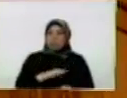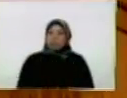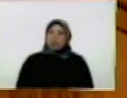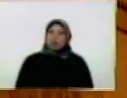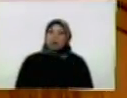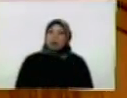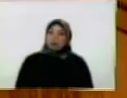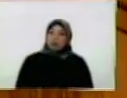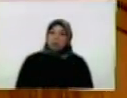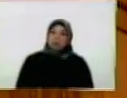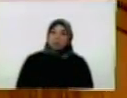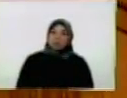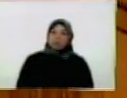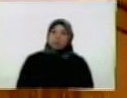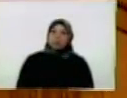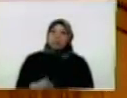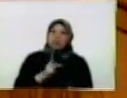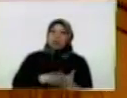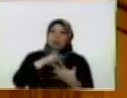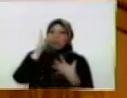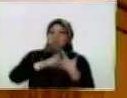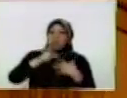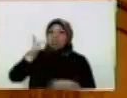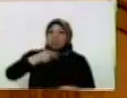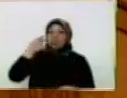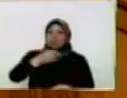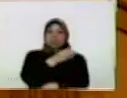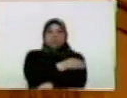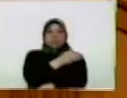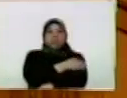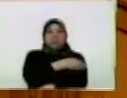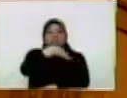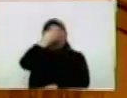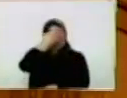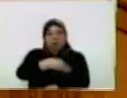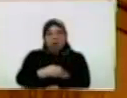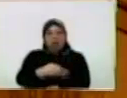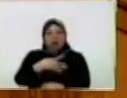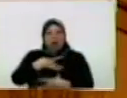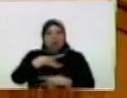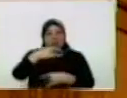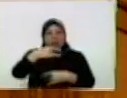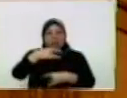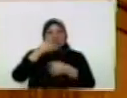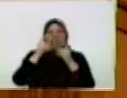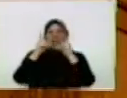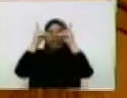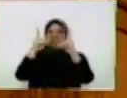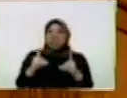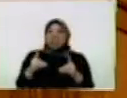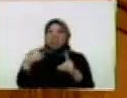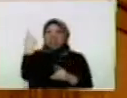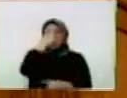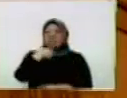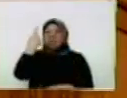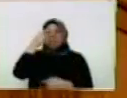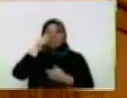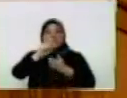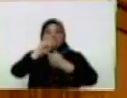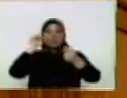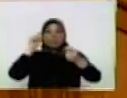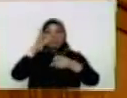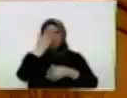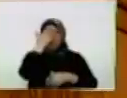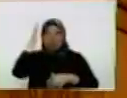porque el plan político de la oposición tiene un interés real. Y en este momento ha decidido quitarse la careta y asumir